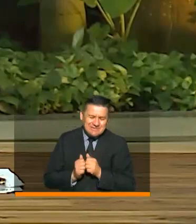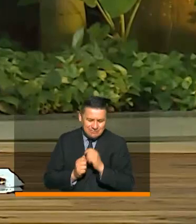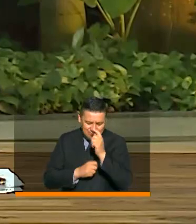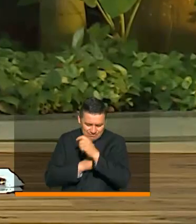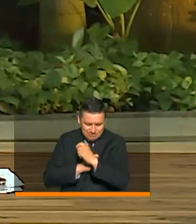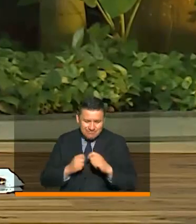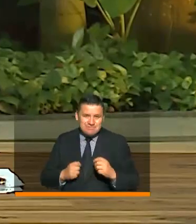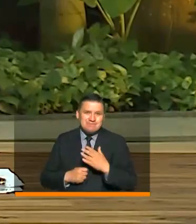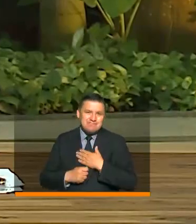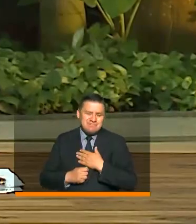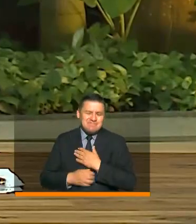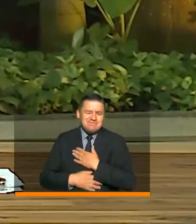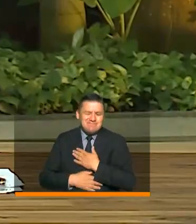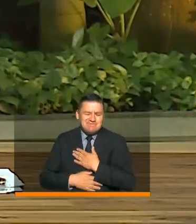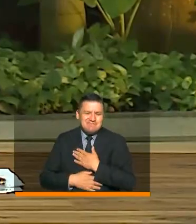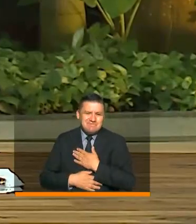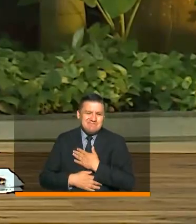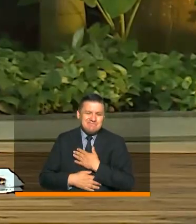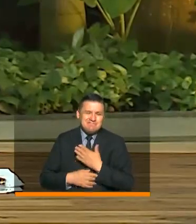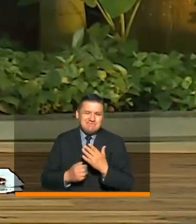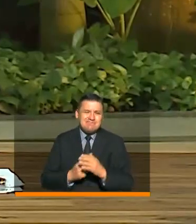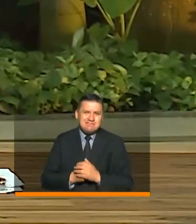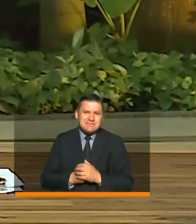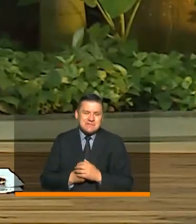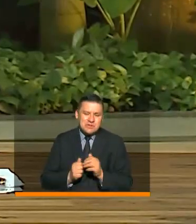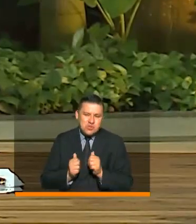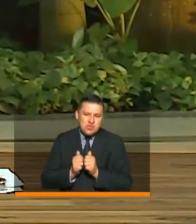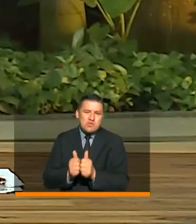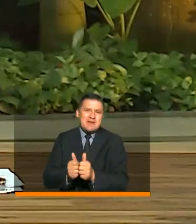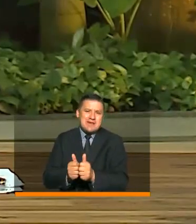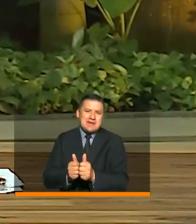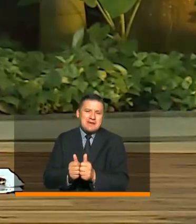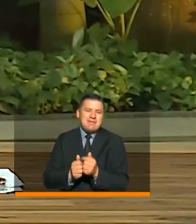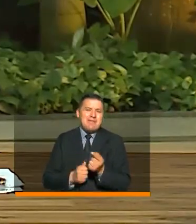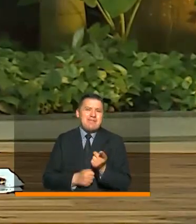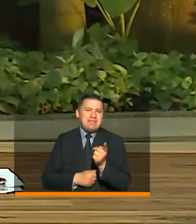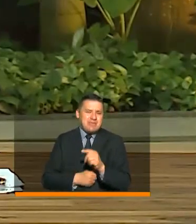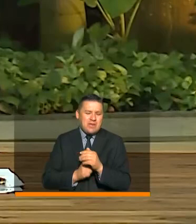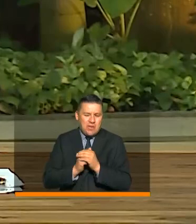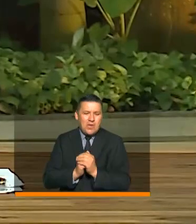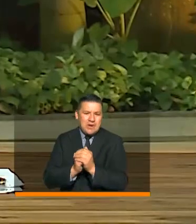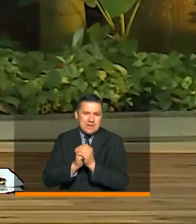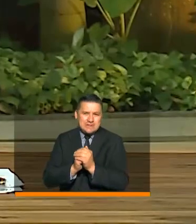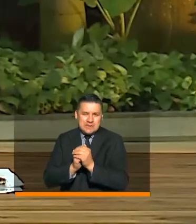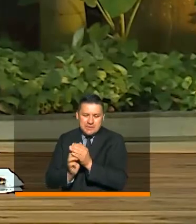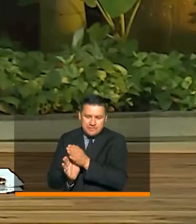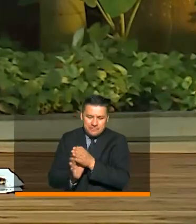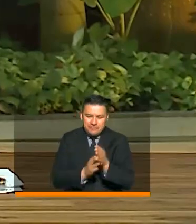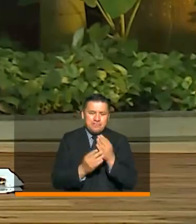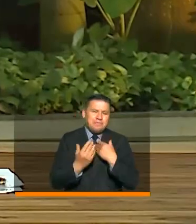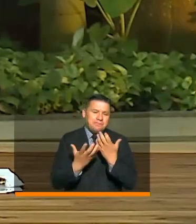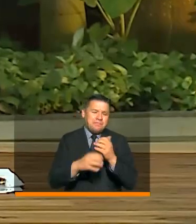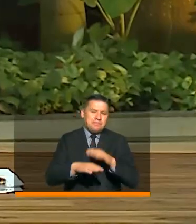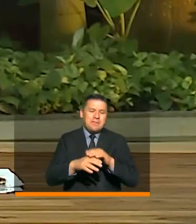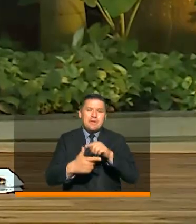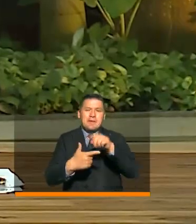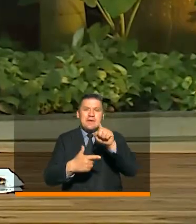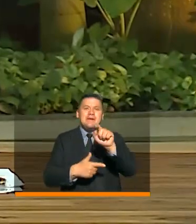solidaridad, nuestro sentimiento de compañía y también de oración. Yo quisiera destacar que